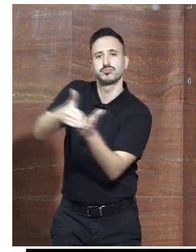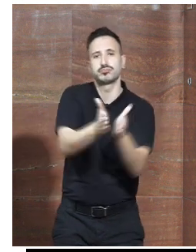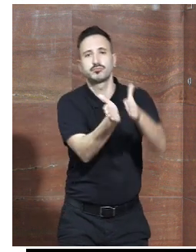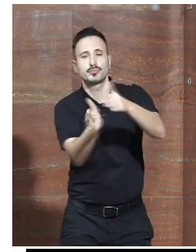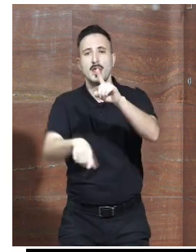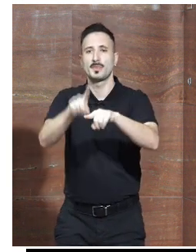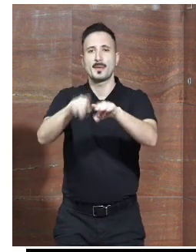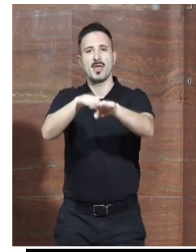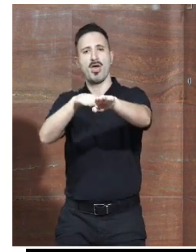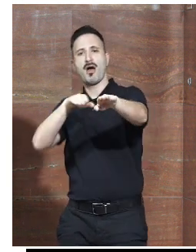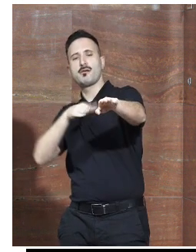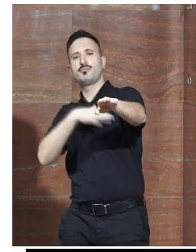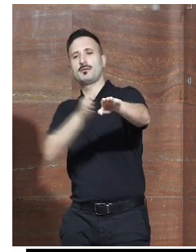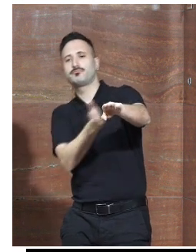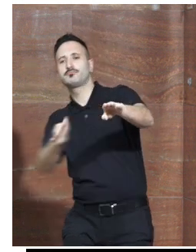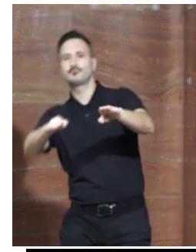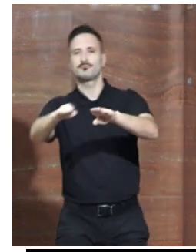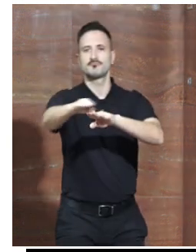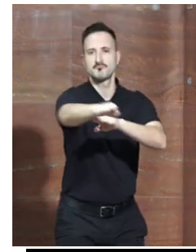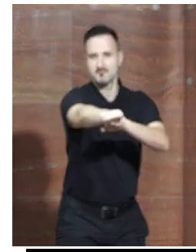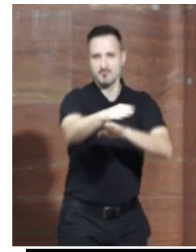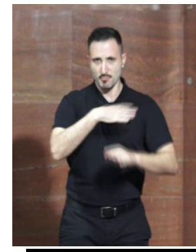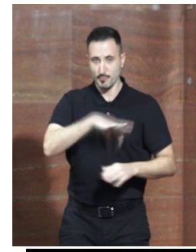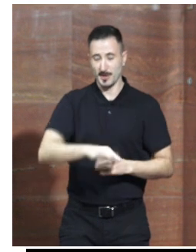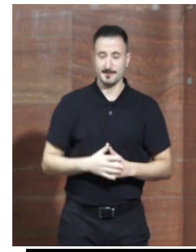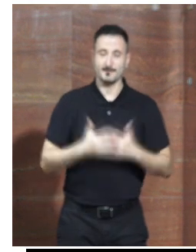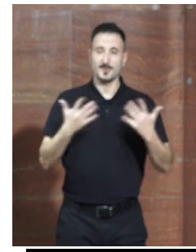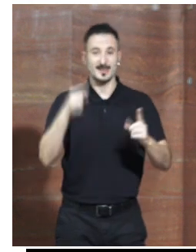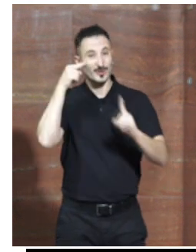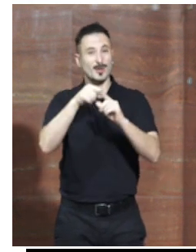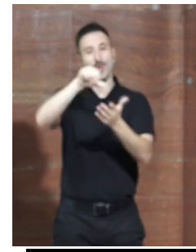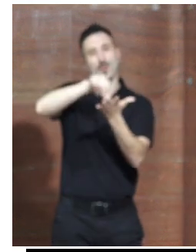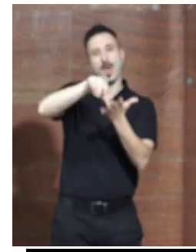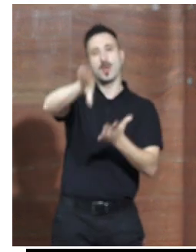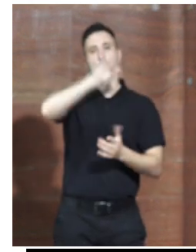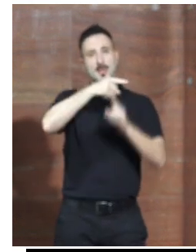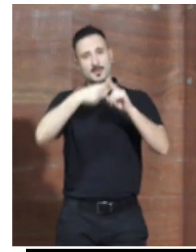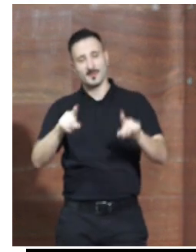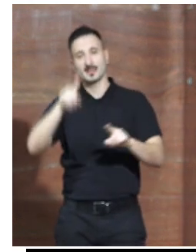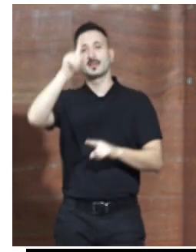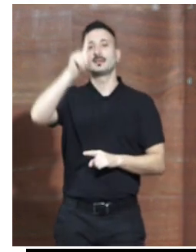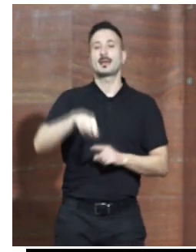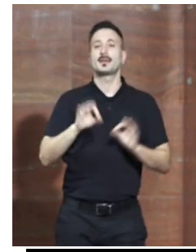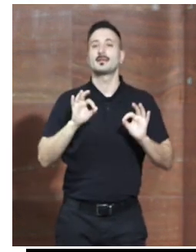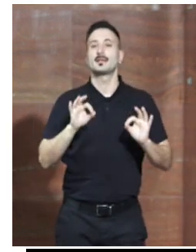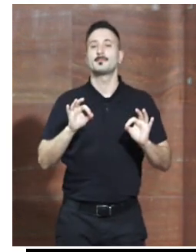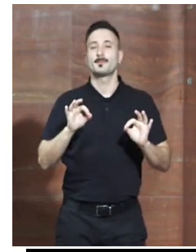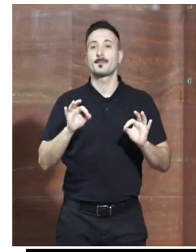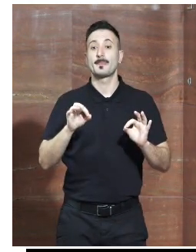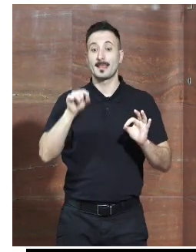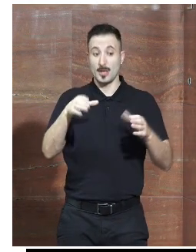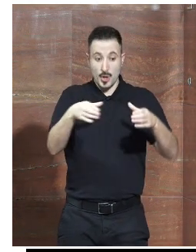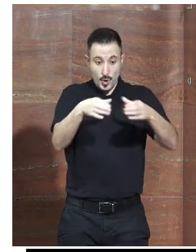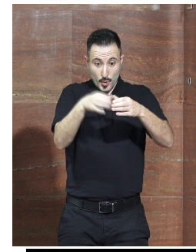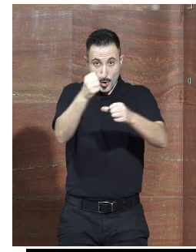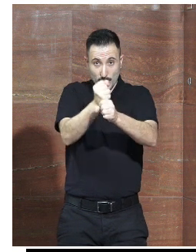alteración en nuestra comprensión de la ciudad. Bueno, y el material móvil, como comentábamos antes. Entonces, dentro de este grupo de